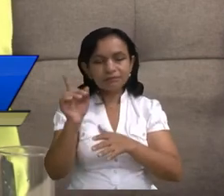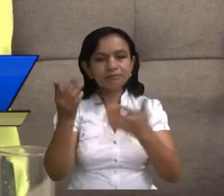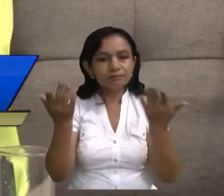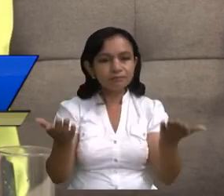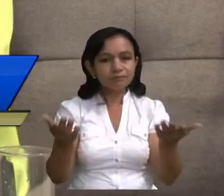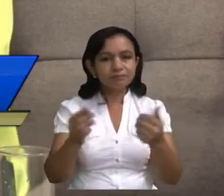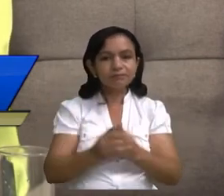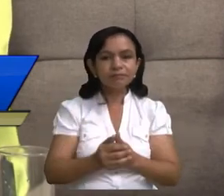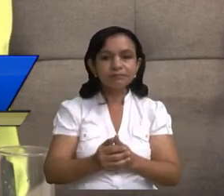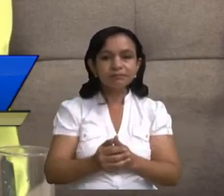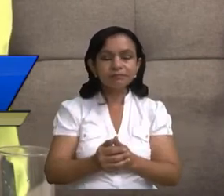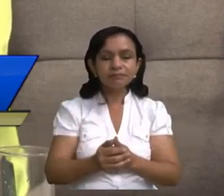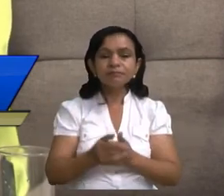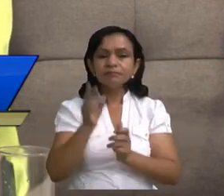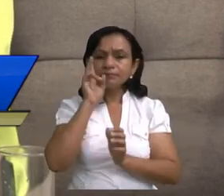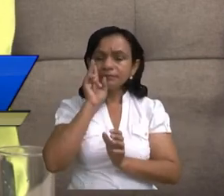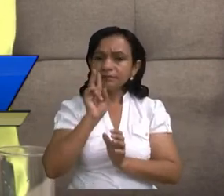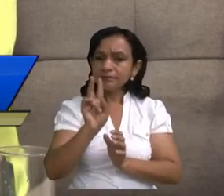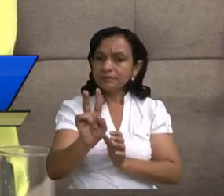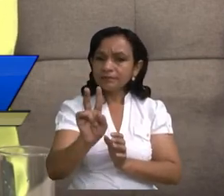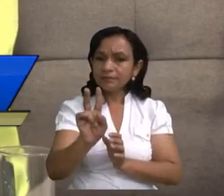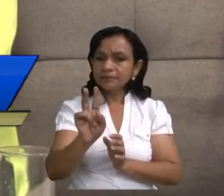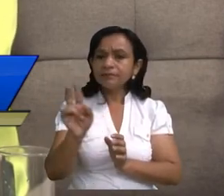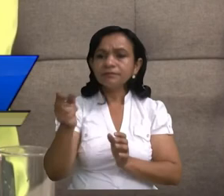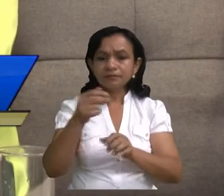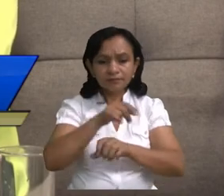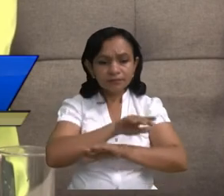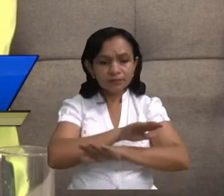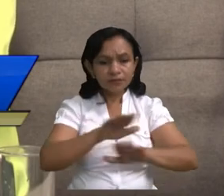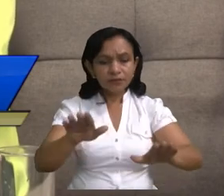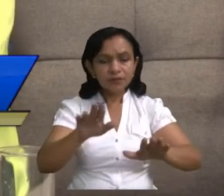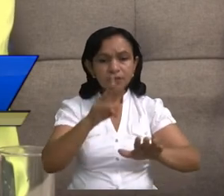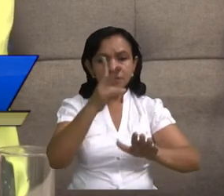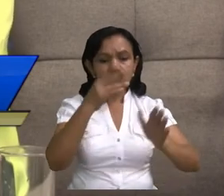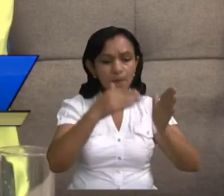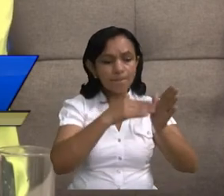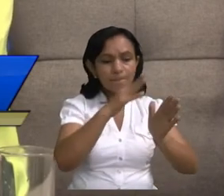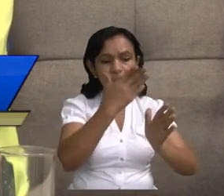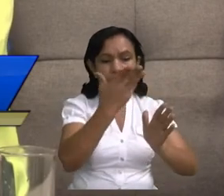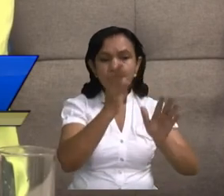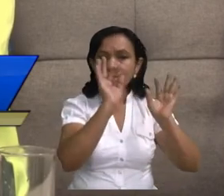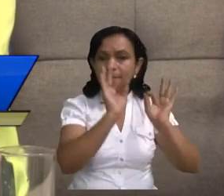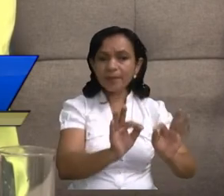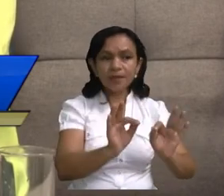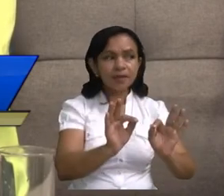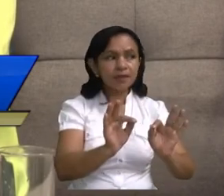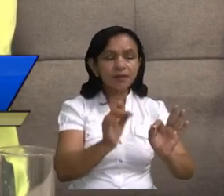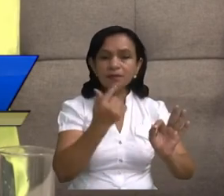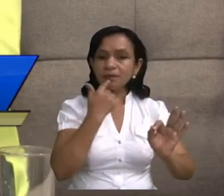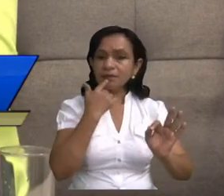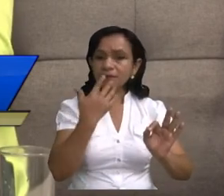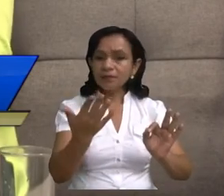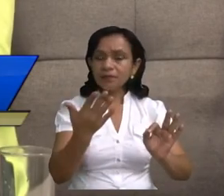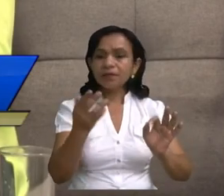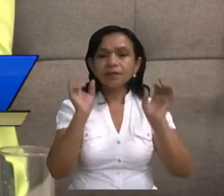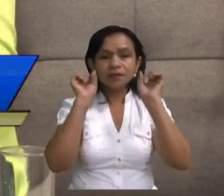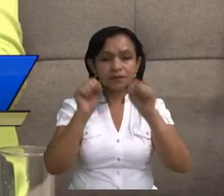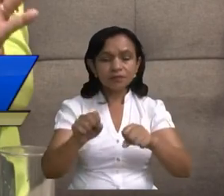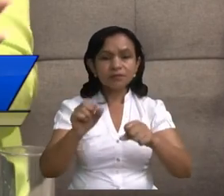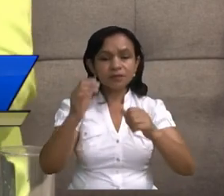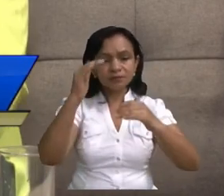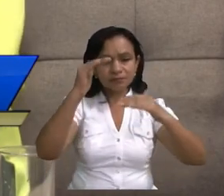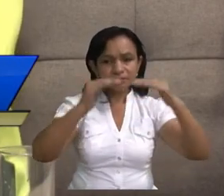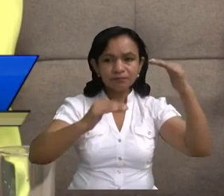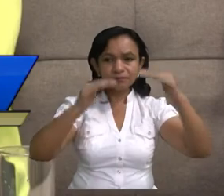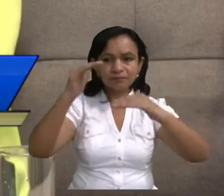Pero valoramos el hecho de haber finalizado el año con éxito, porque logramos nivelarnos y